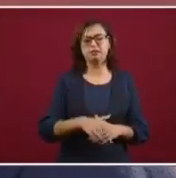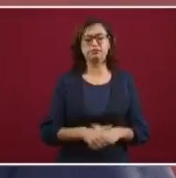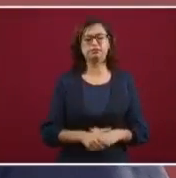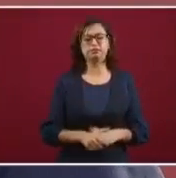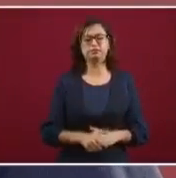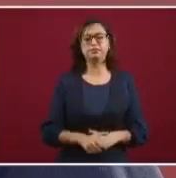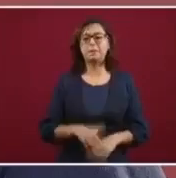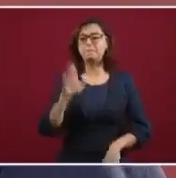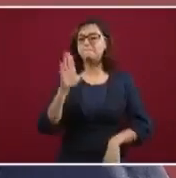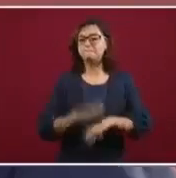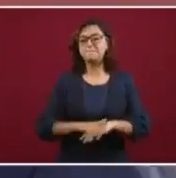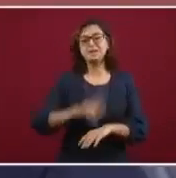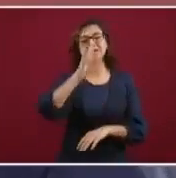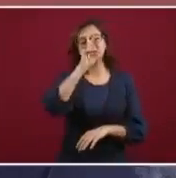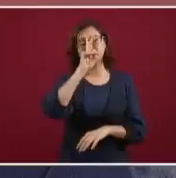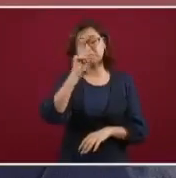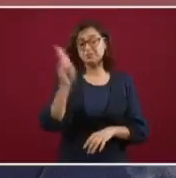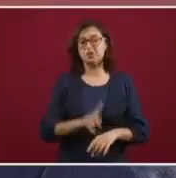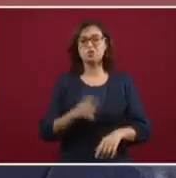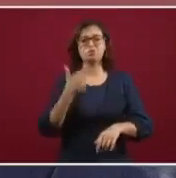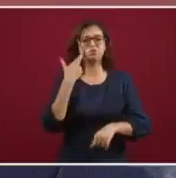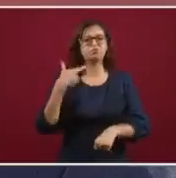el de más robo